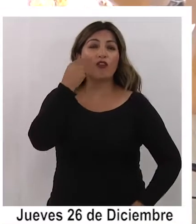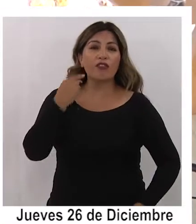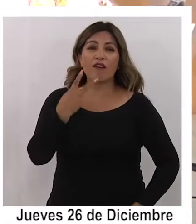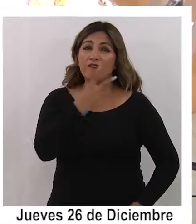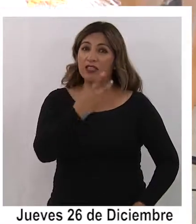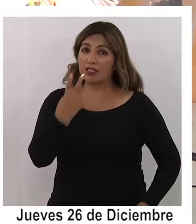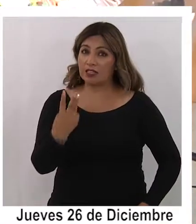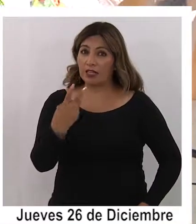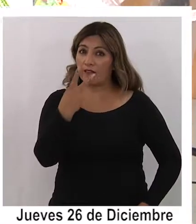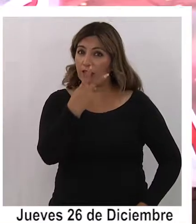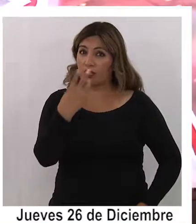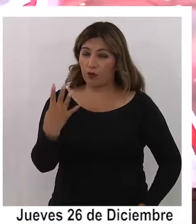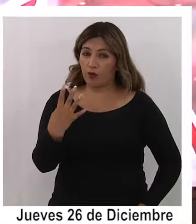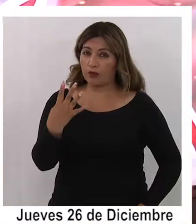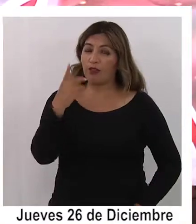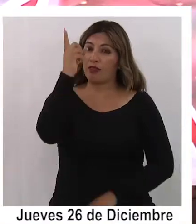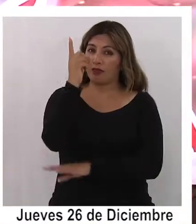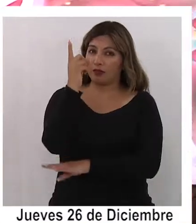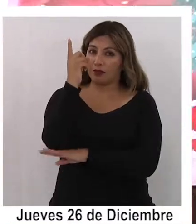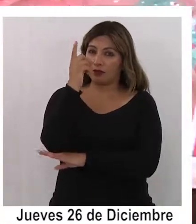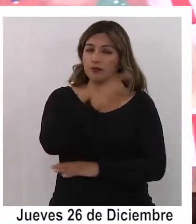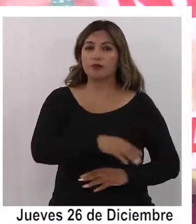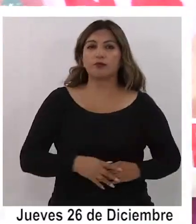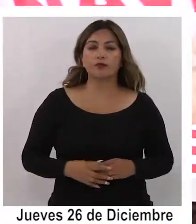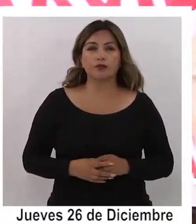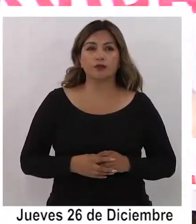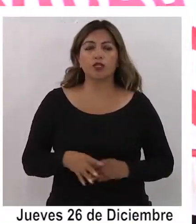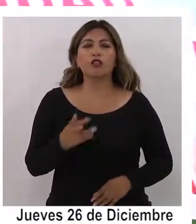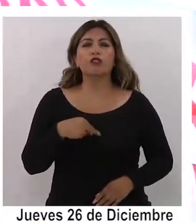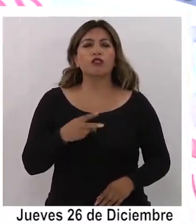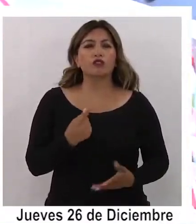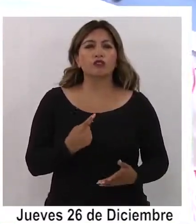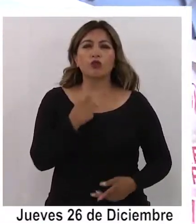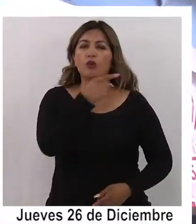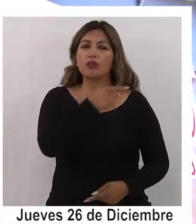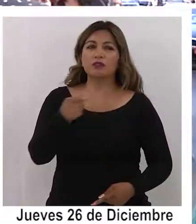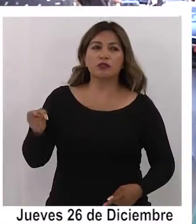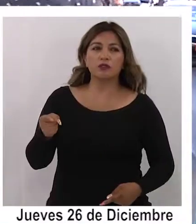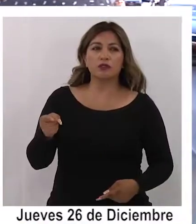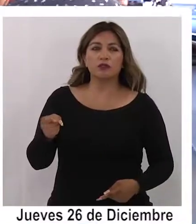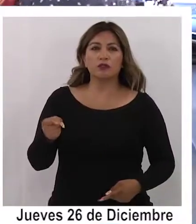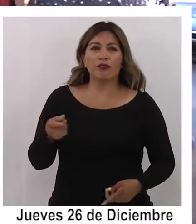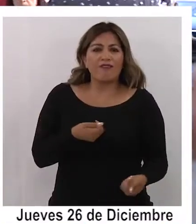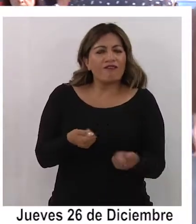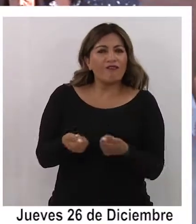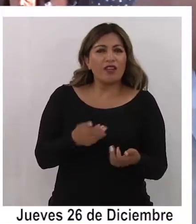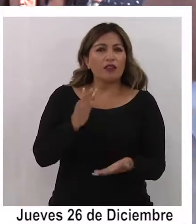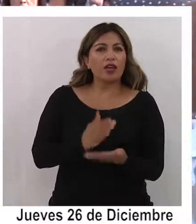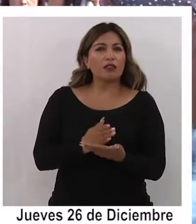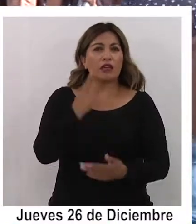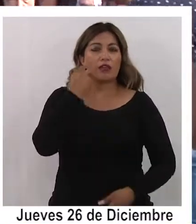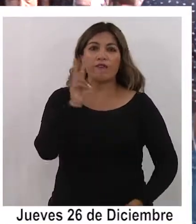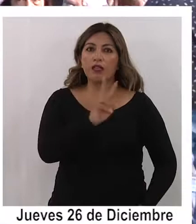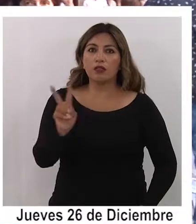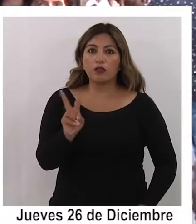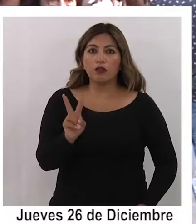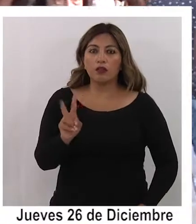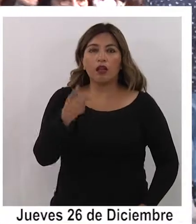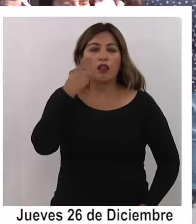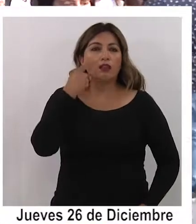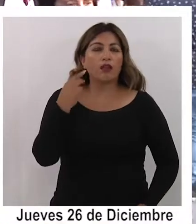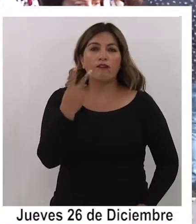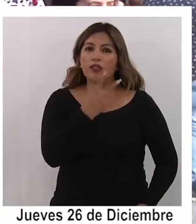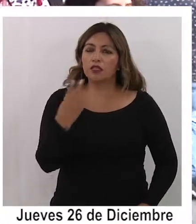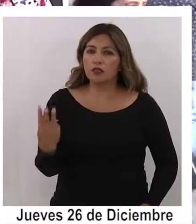días 23 y 24 de diciembre. Nosotros tuve una semana con muchas ventas, hasta el día 22, pero el